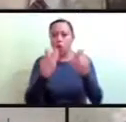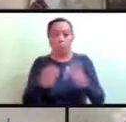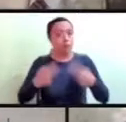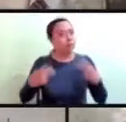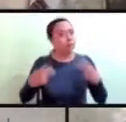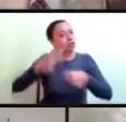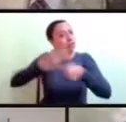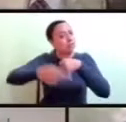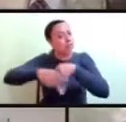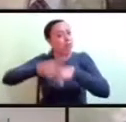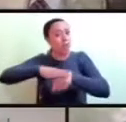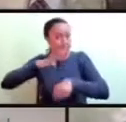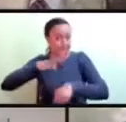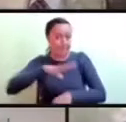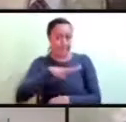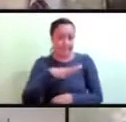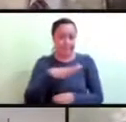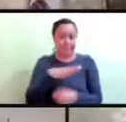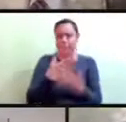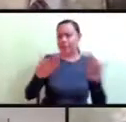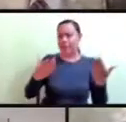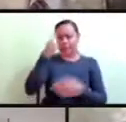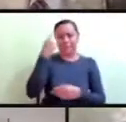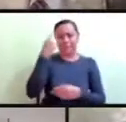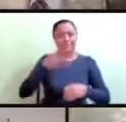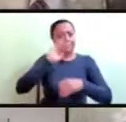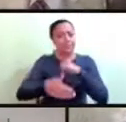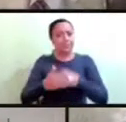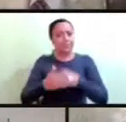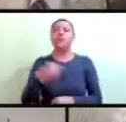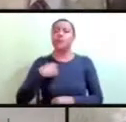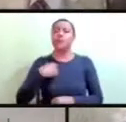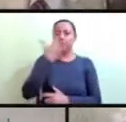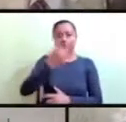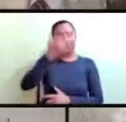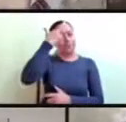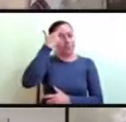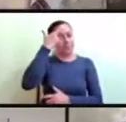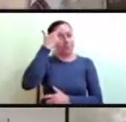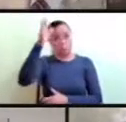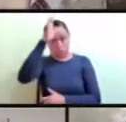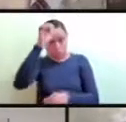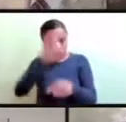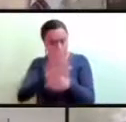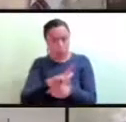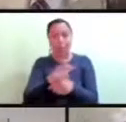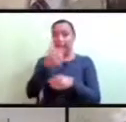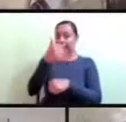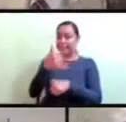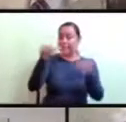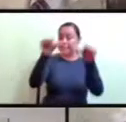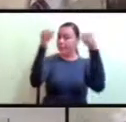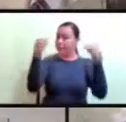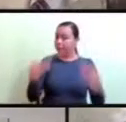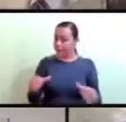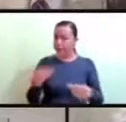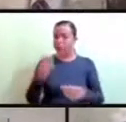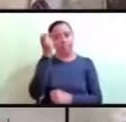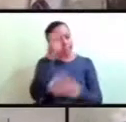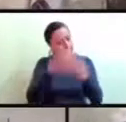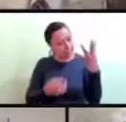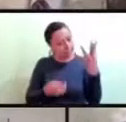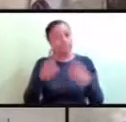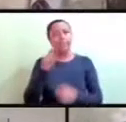Para finalizar, solo recordar que la cultura y las artes son un eje transversal que traen consigo